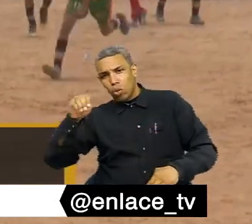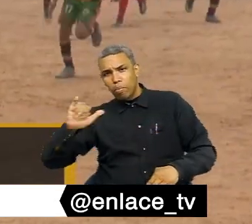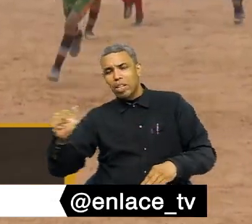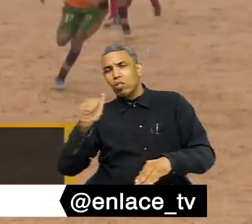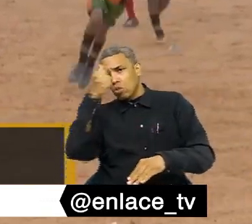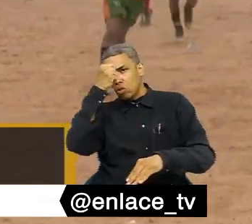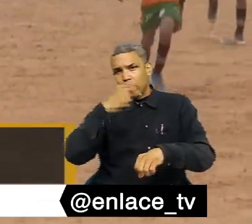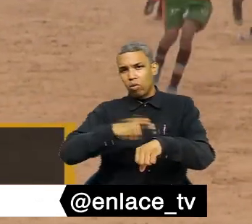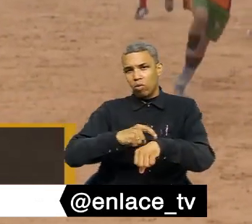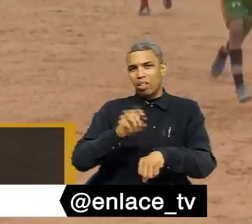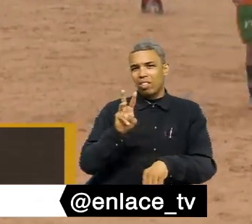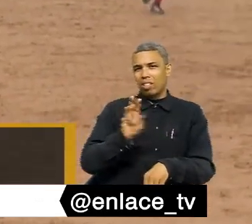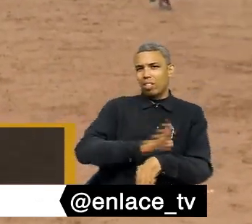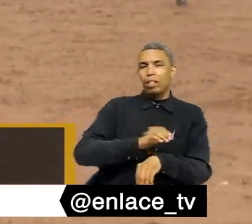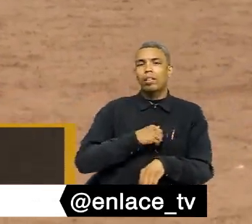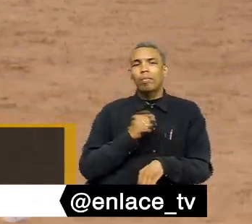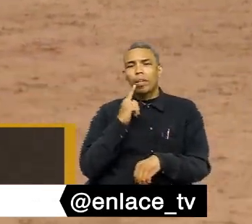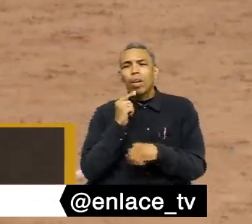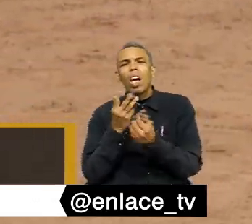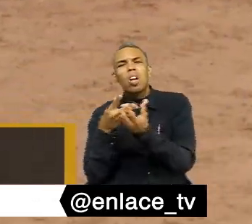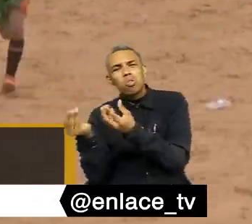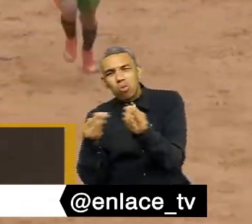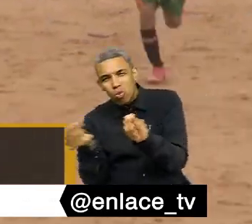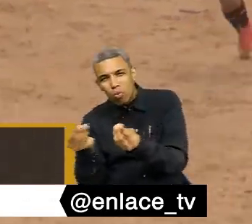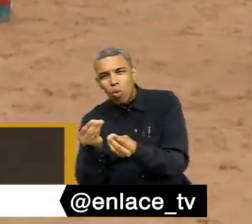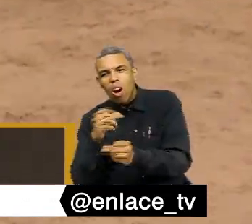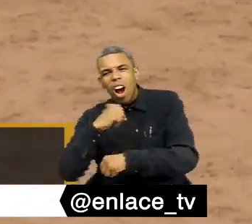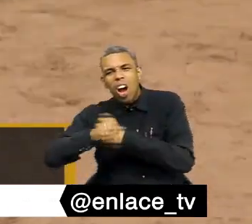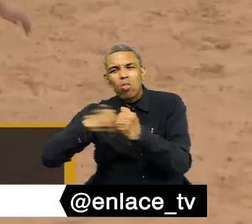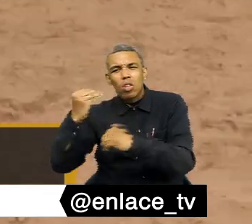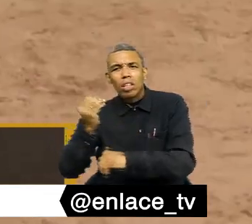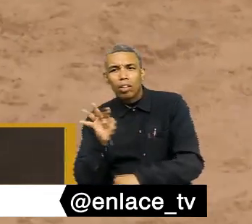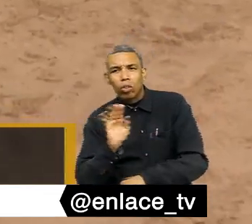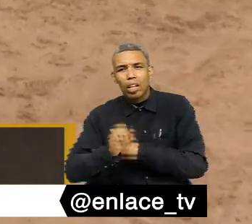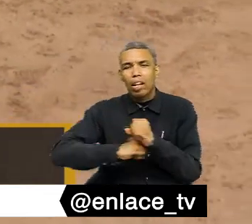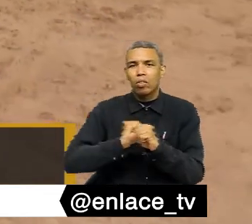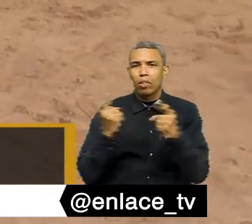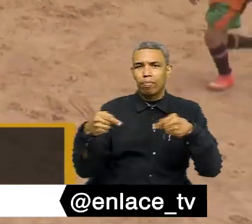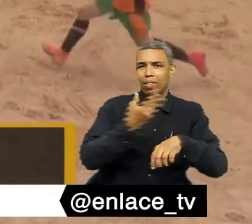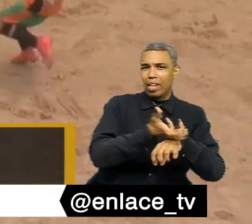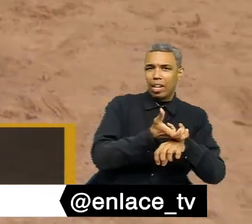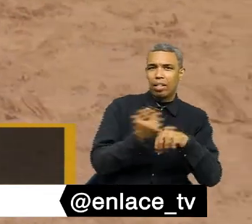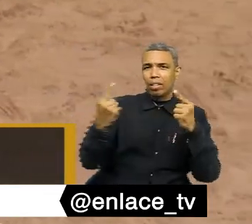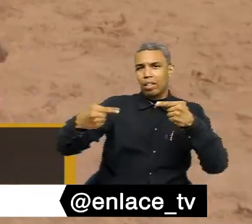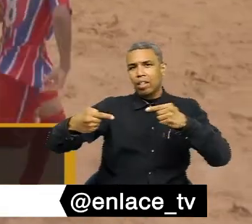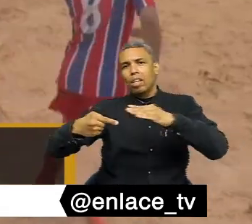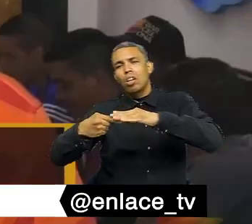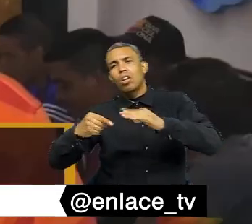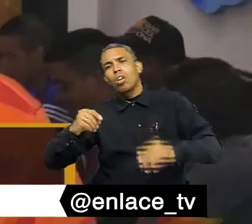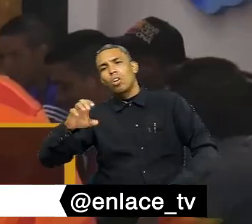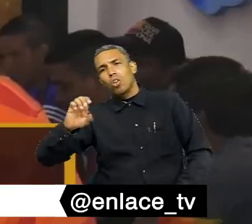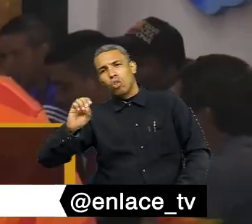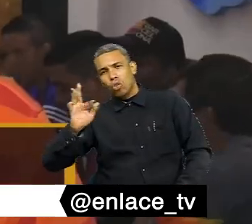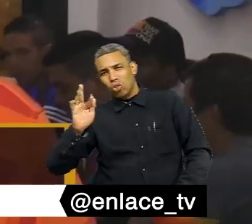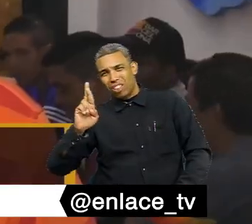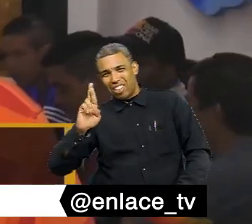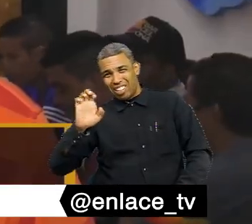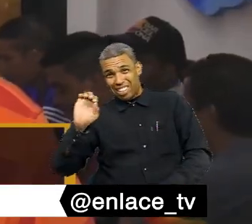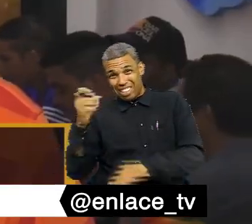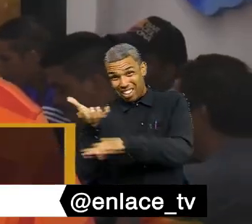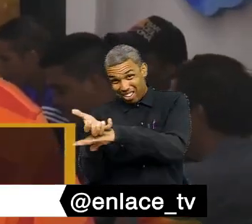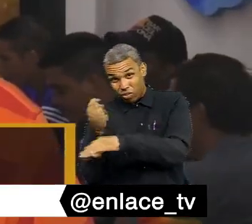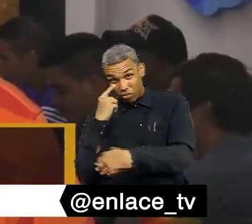tarde. En la categoría sub-14, River Plate Galán contra Eco, sábado 6 de la tarde. Lo que decía don Damián Castillo, el fútbol santandereano